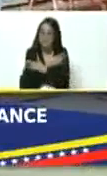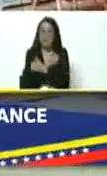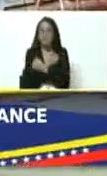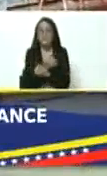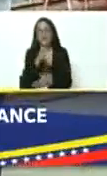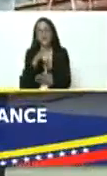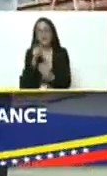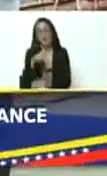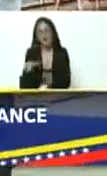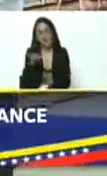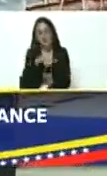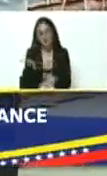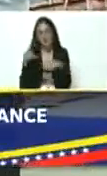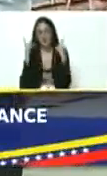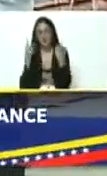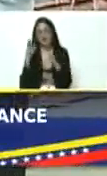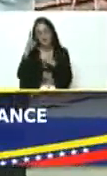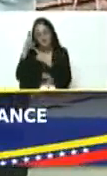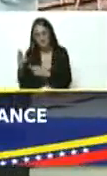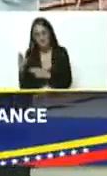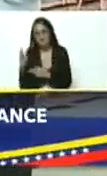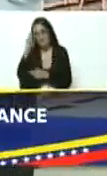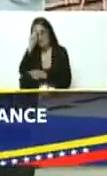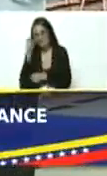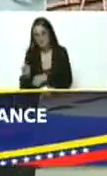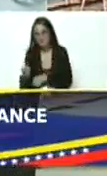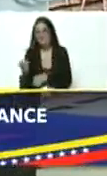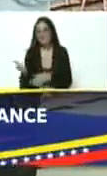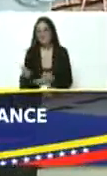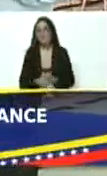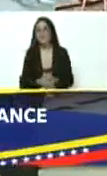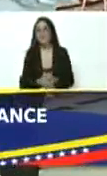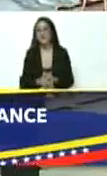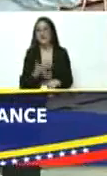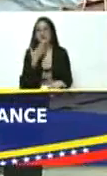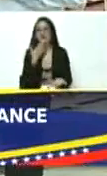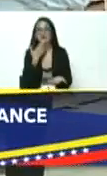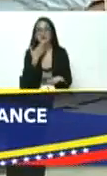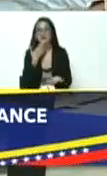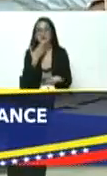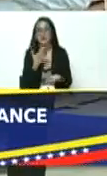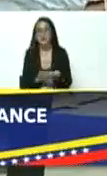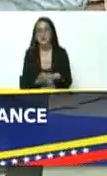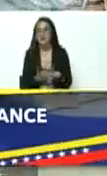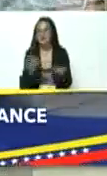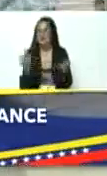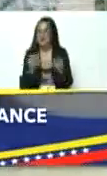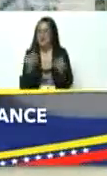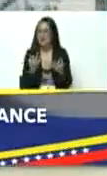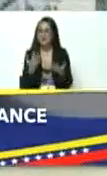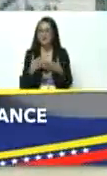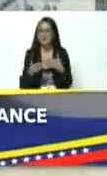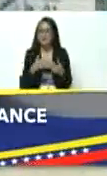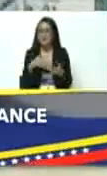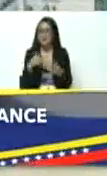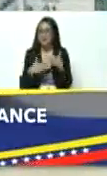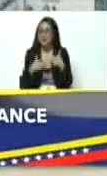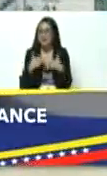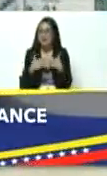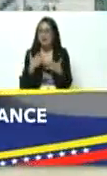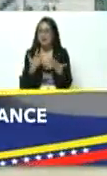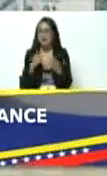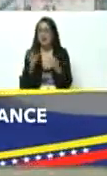todo el pueblo de La Guaira que tanto lo respeta, lo admira, lo quiere y que le agradece siempre en medio de las dificultades, inventar